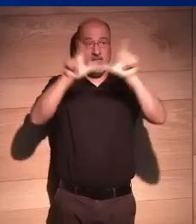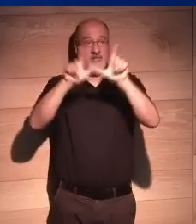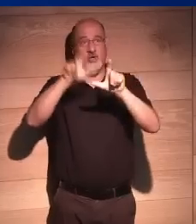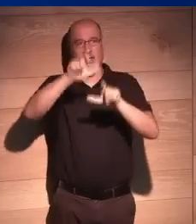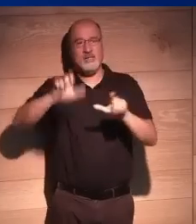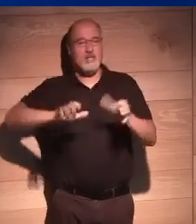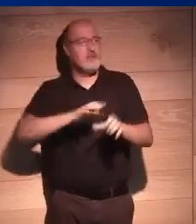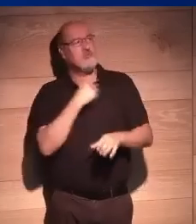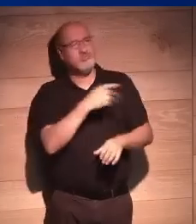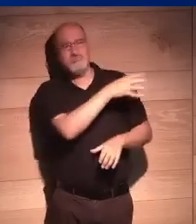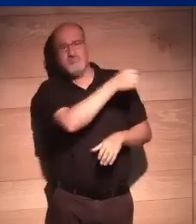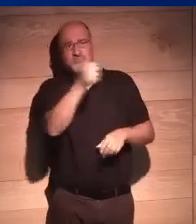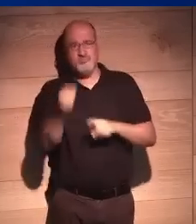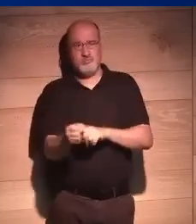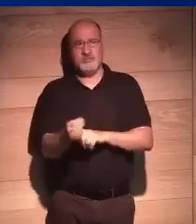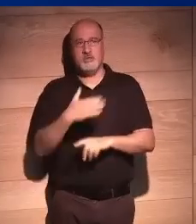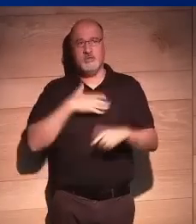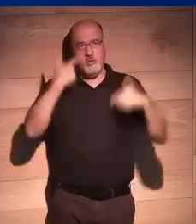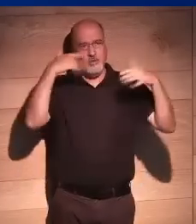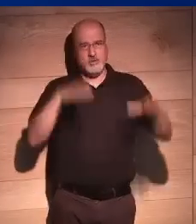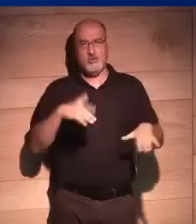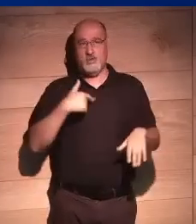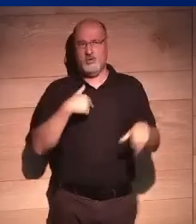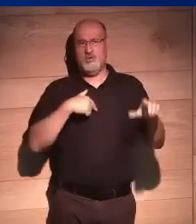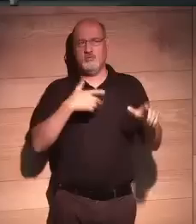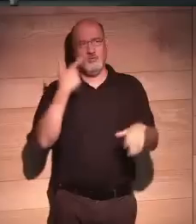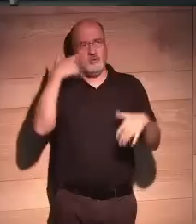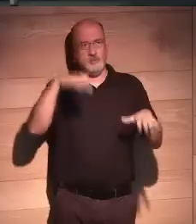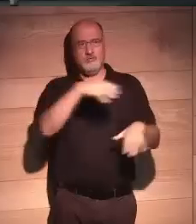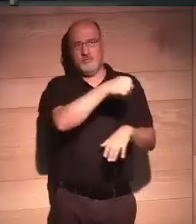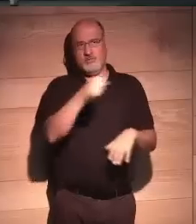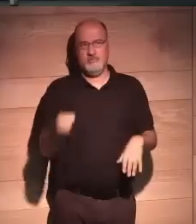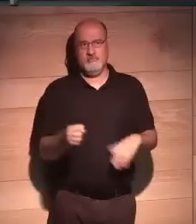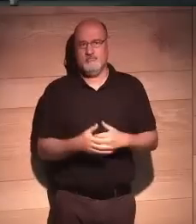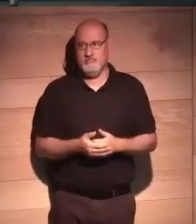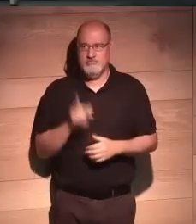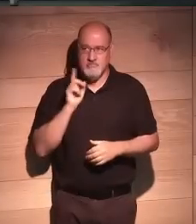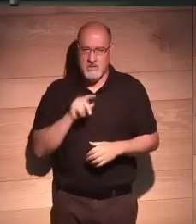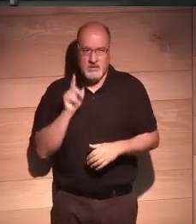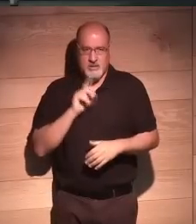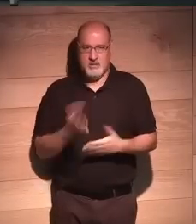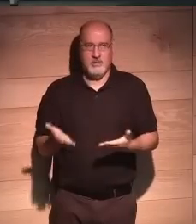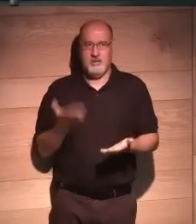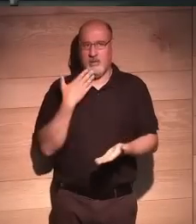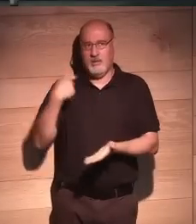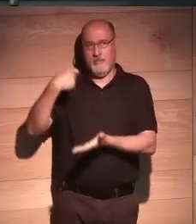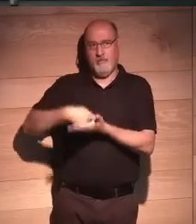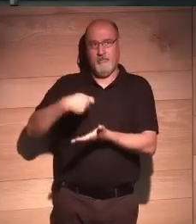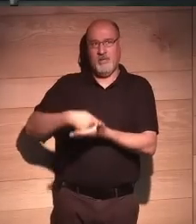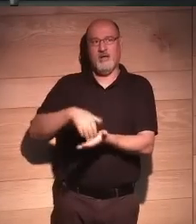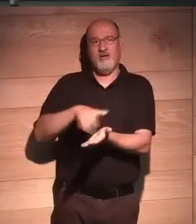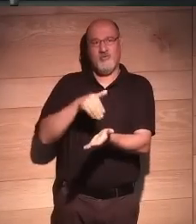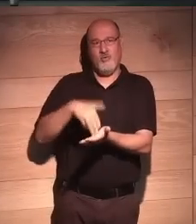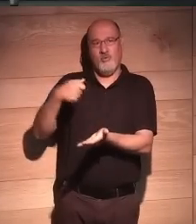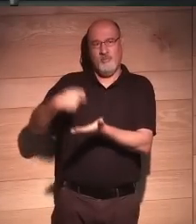de pronto es como... Y a los directivos les encanta esto de yo la descubrí. Siempre hay alguien que dice yo la descubrí. Mentira. No, el que te paga y te ofrece el primer contrato y